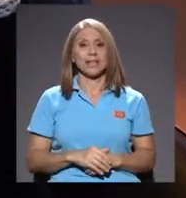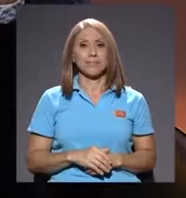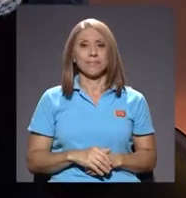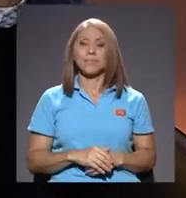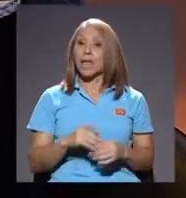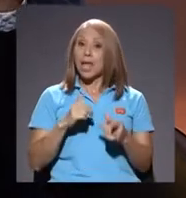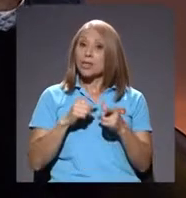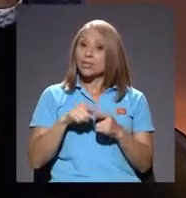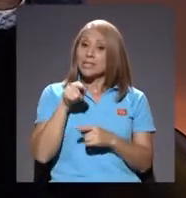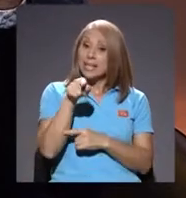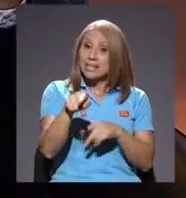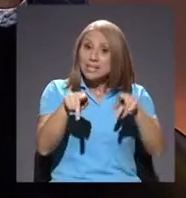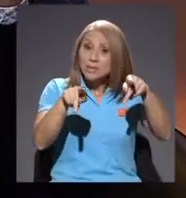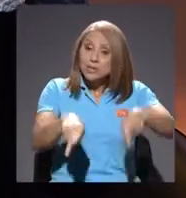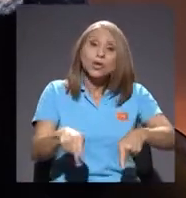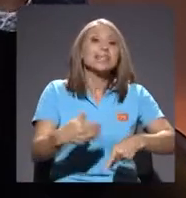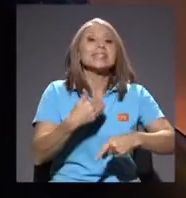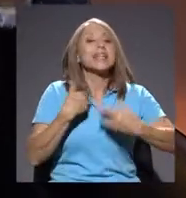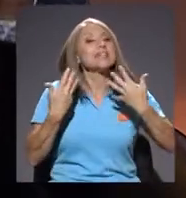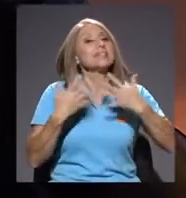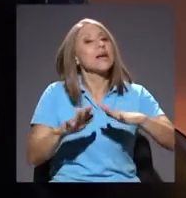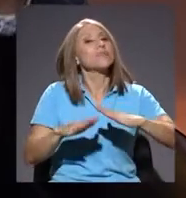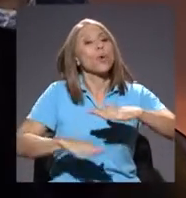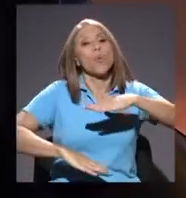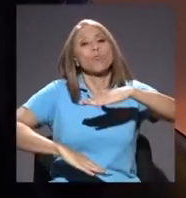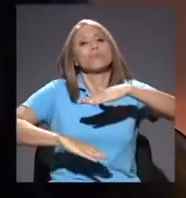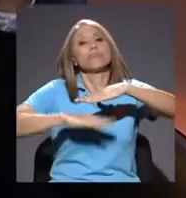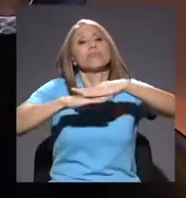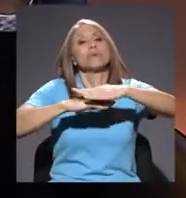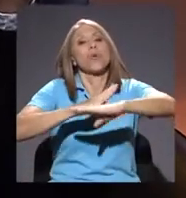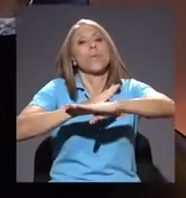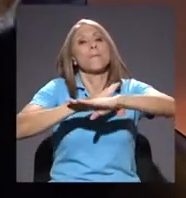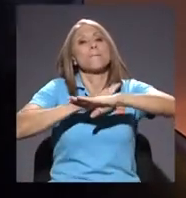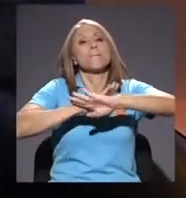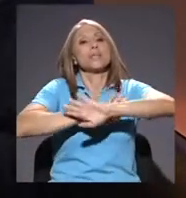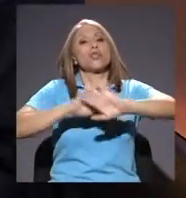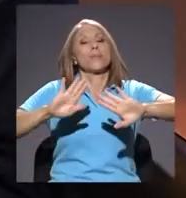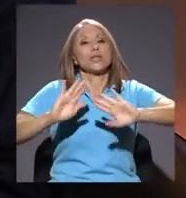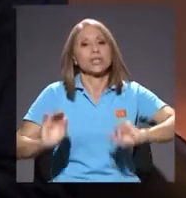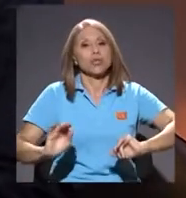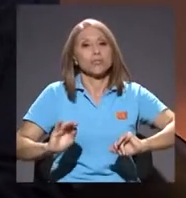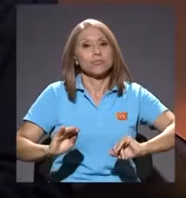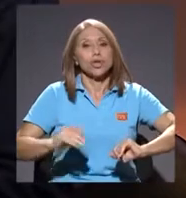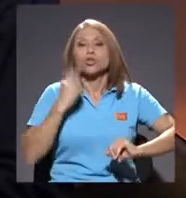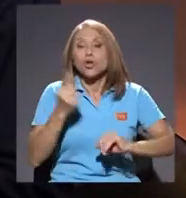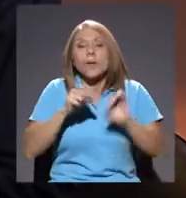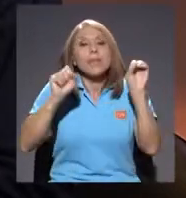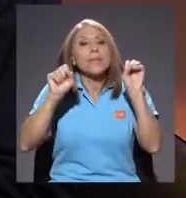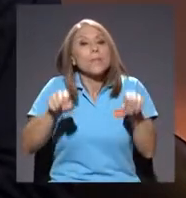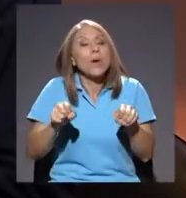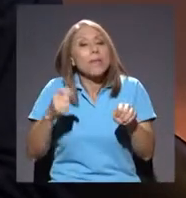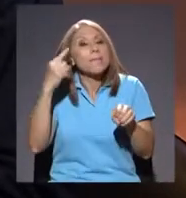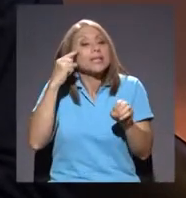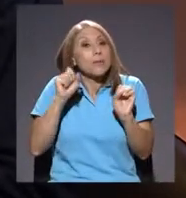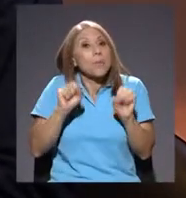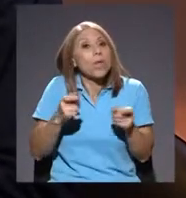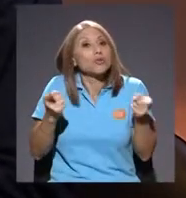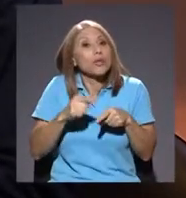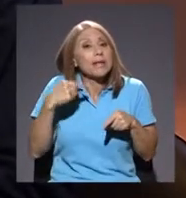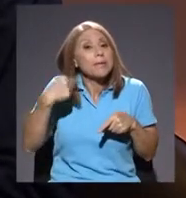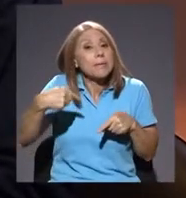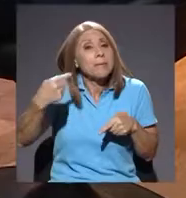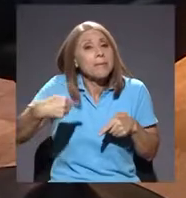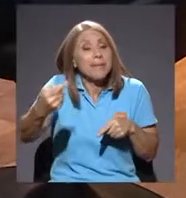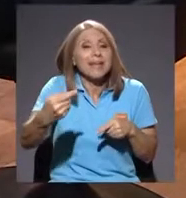personas tienen ese piso de protección al cual nunca podrían llegar a aspirar si no fuera por un sistema de pensiones con el que está existiendo en